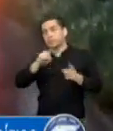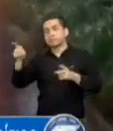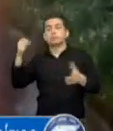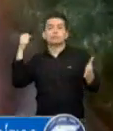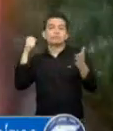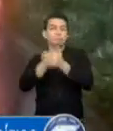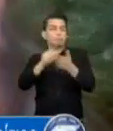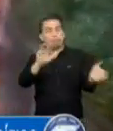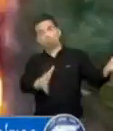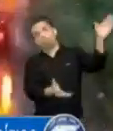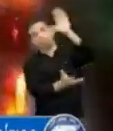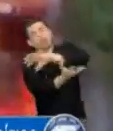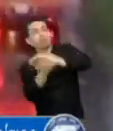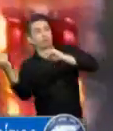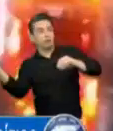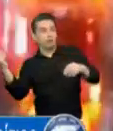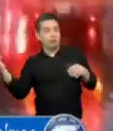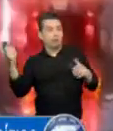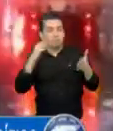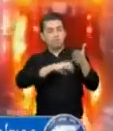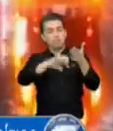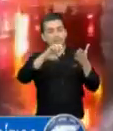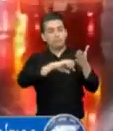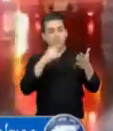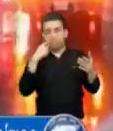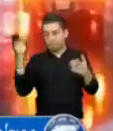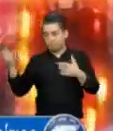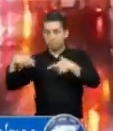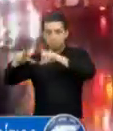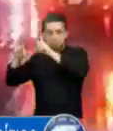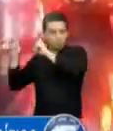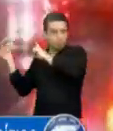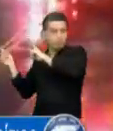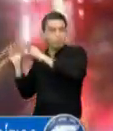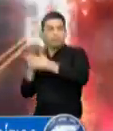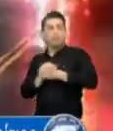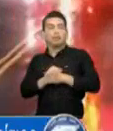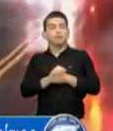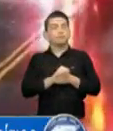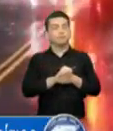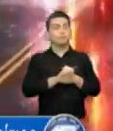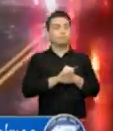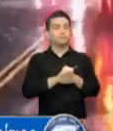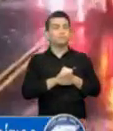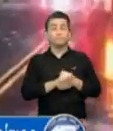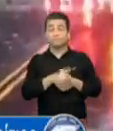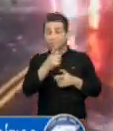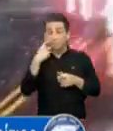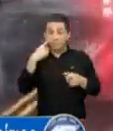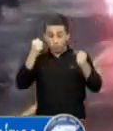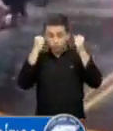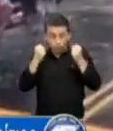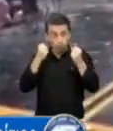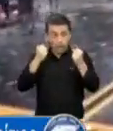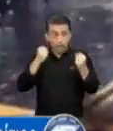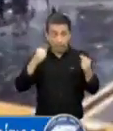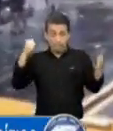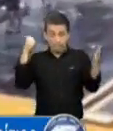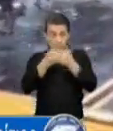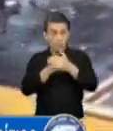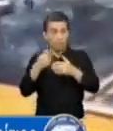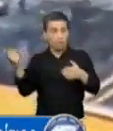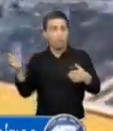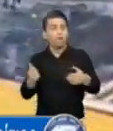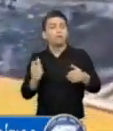con respecto a lo sucedido en el momento de este siniestro y pese a lo fuerte del impacto, afortunadamente las